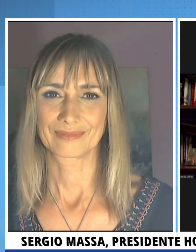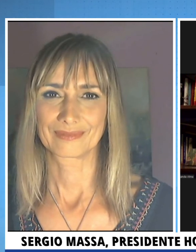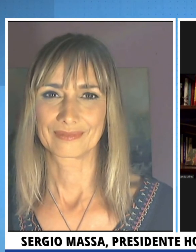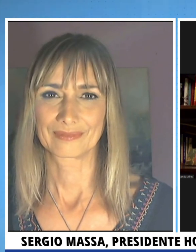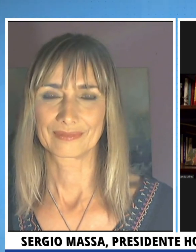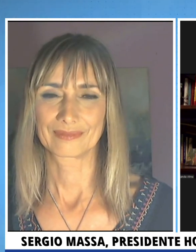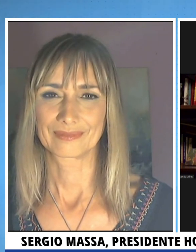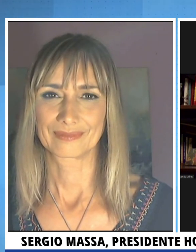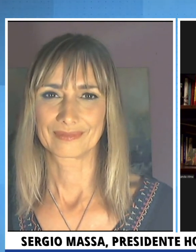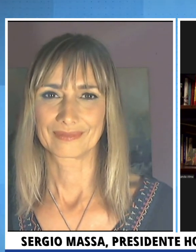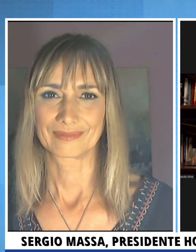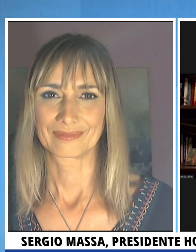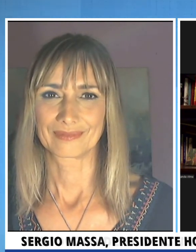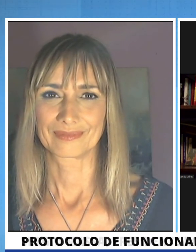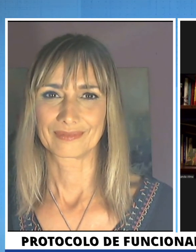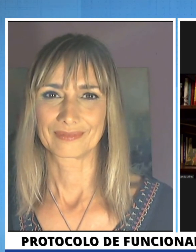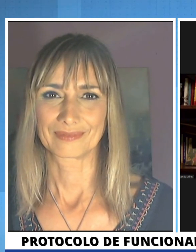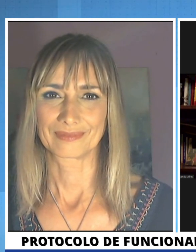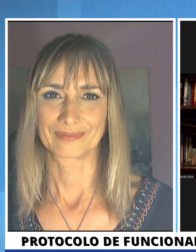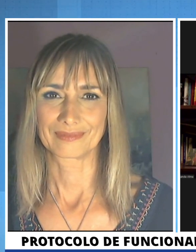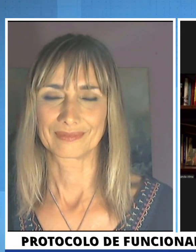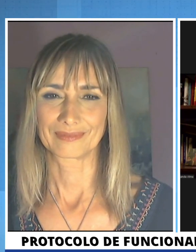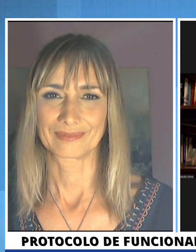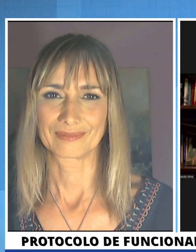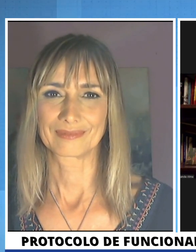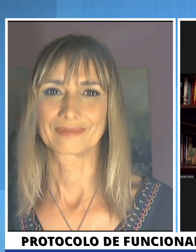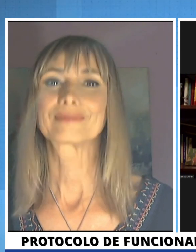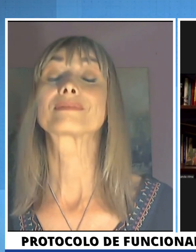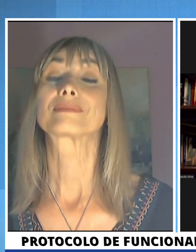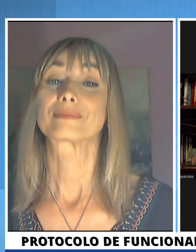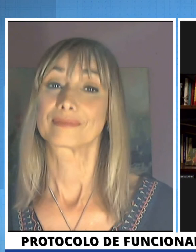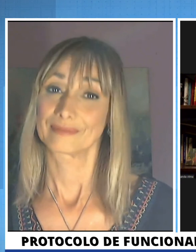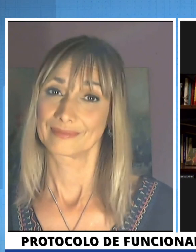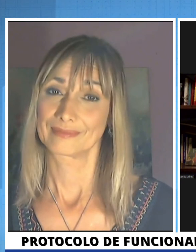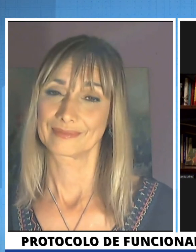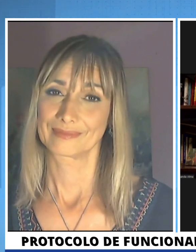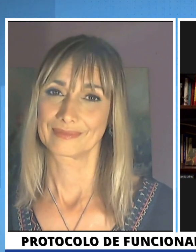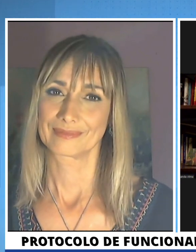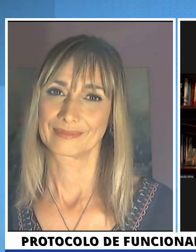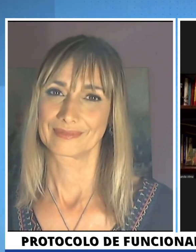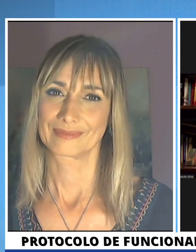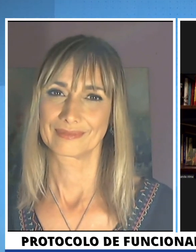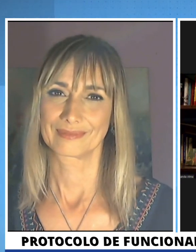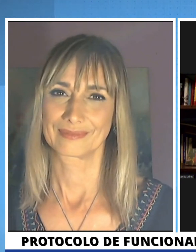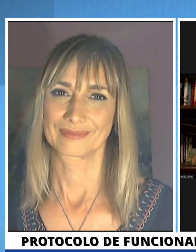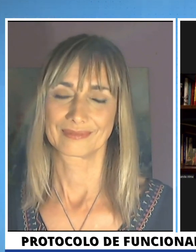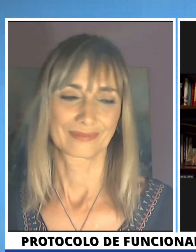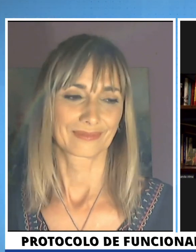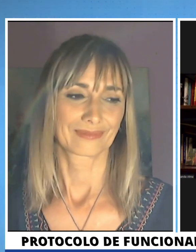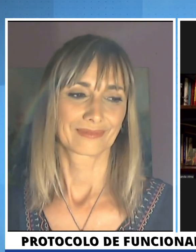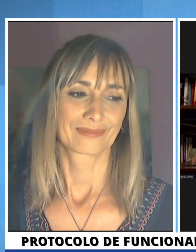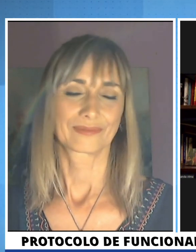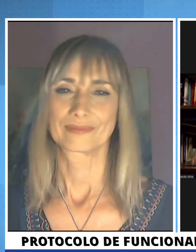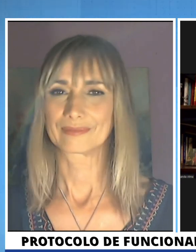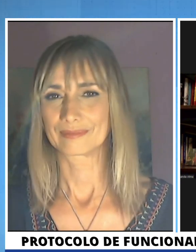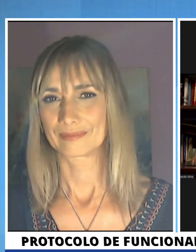de funcionamiento mientras se extienda la cuarentena. Y ahí está un poco la discusión política, porque